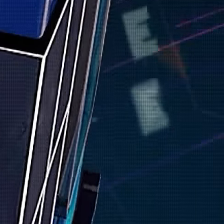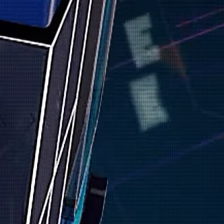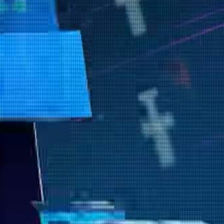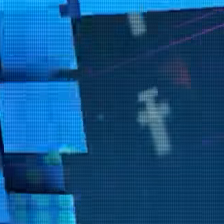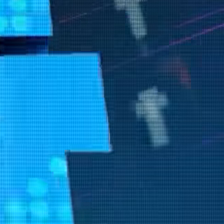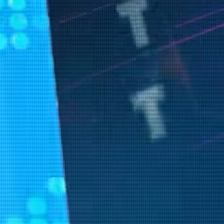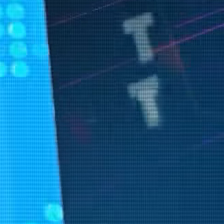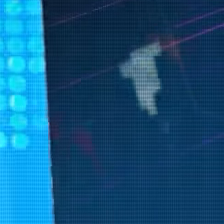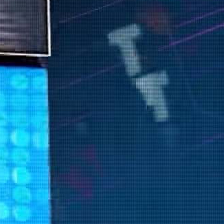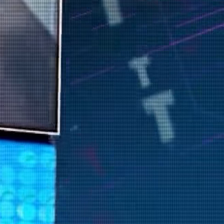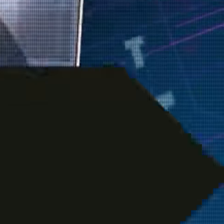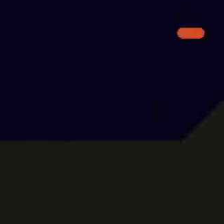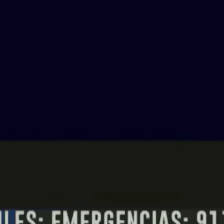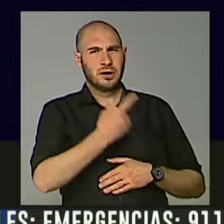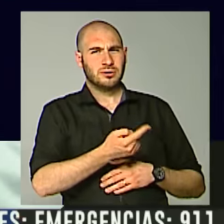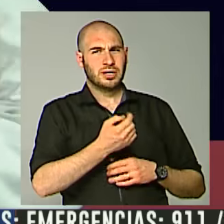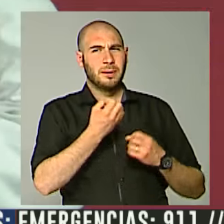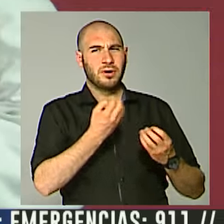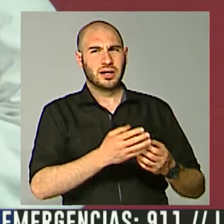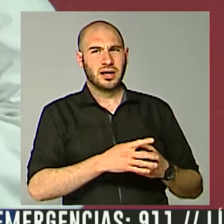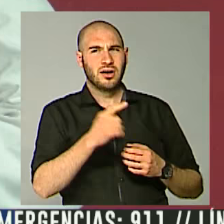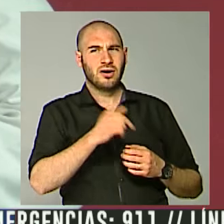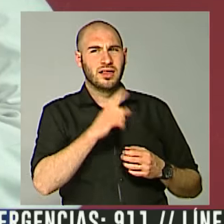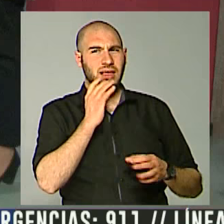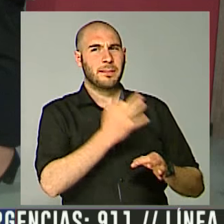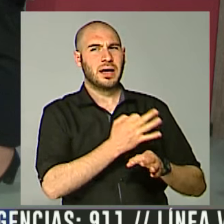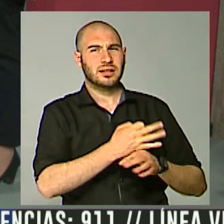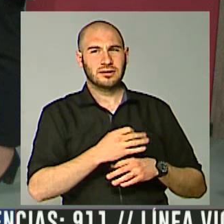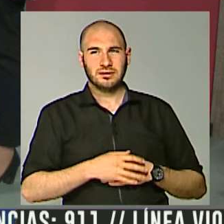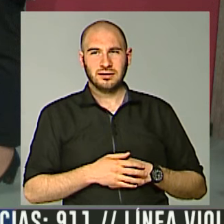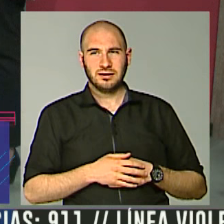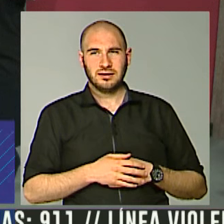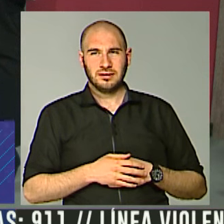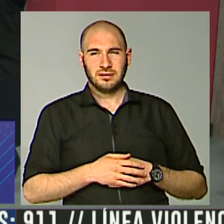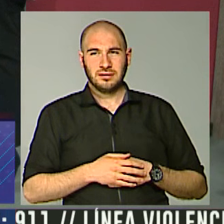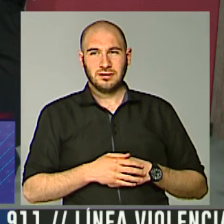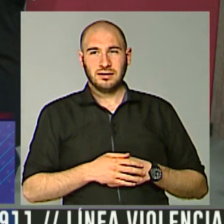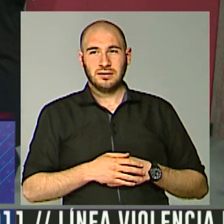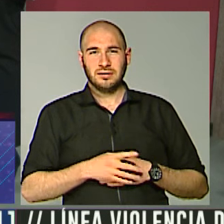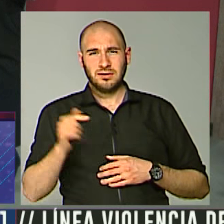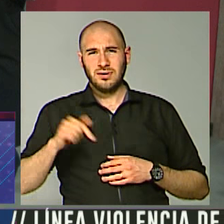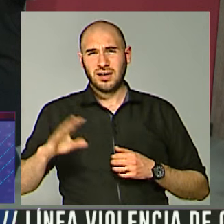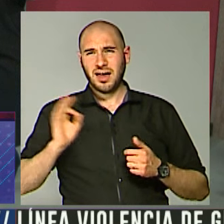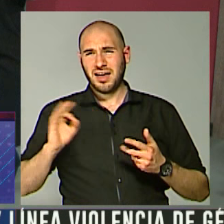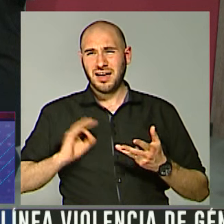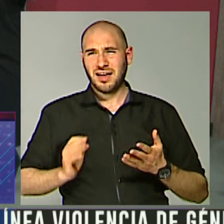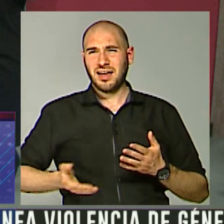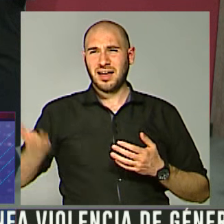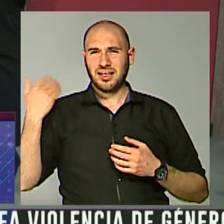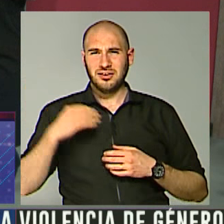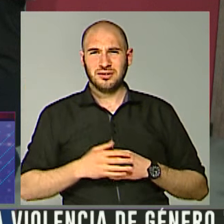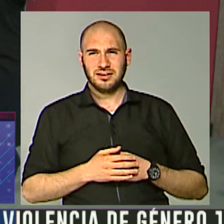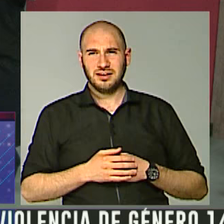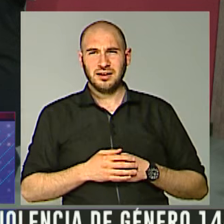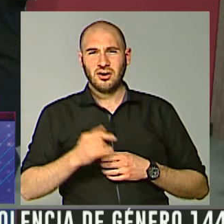Una pregunta. Dígame. Señor Marce, ¿por qué hoy es el Día del Maestro? Como hoy, hace muchos, muchos años, murió